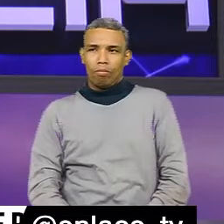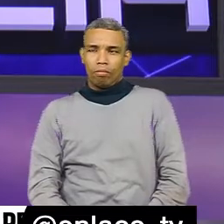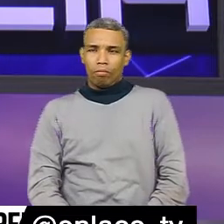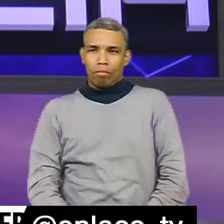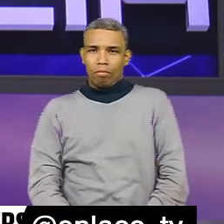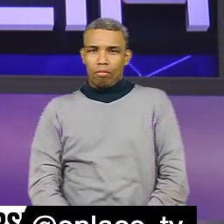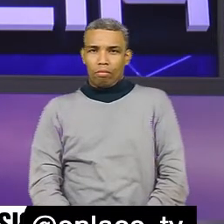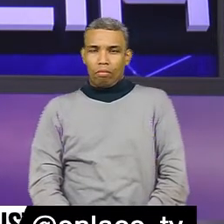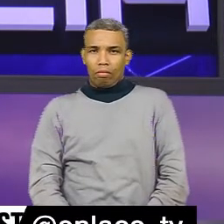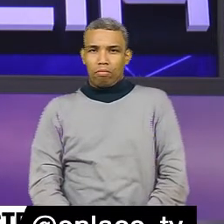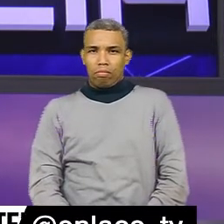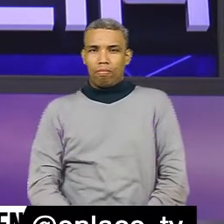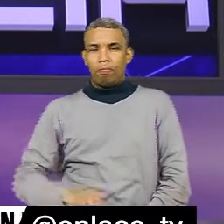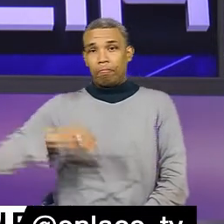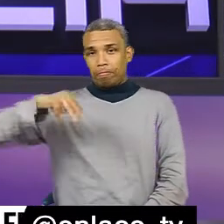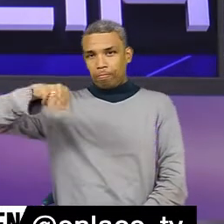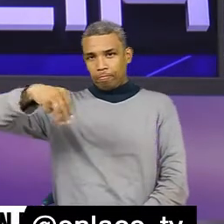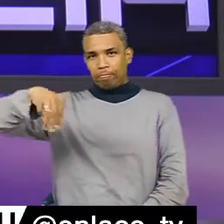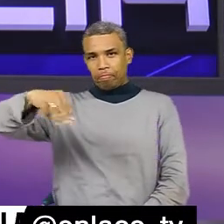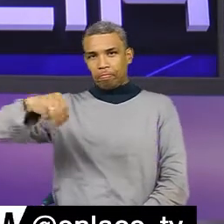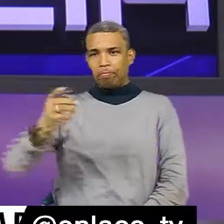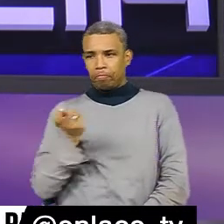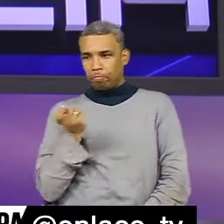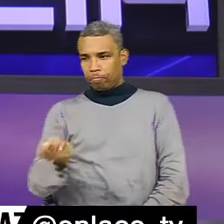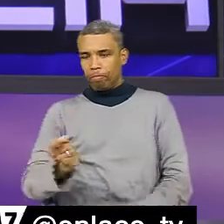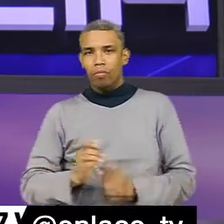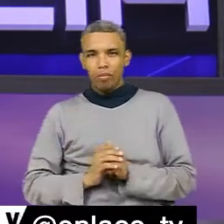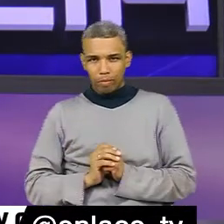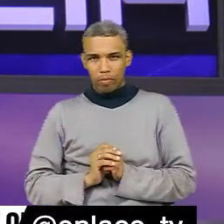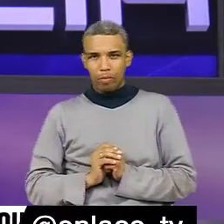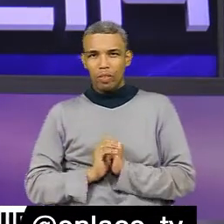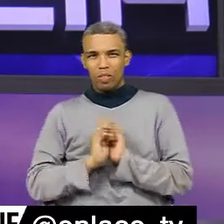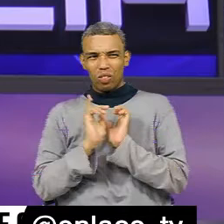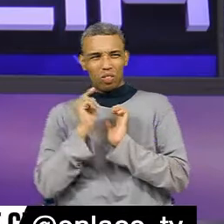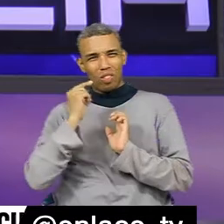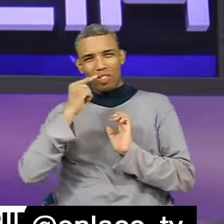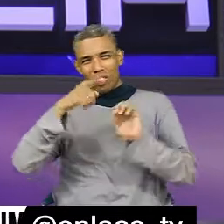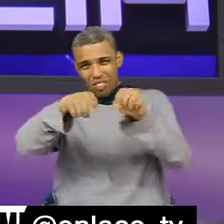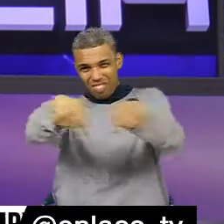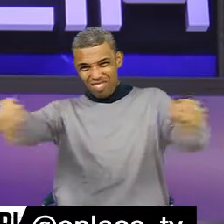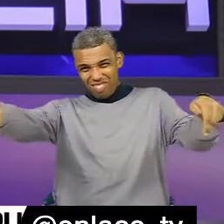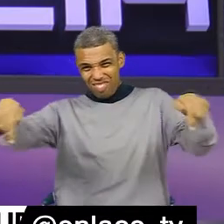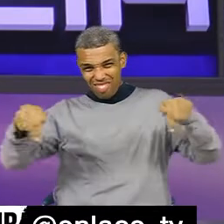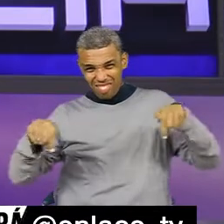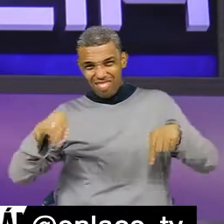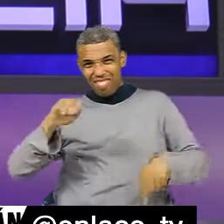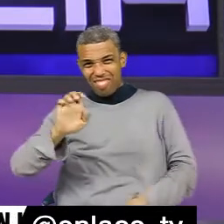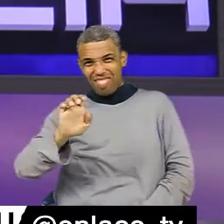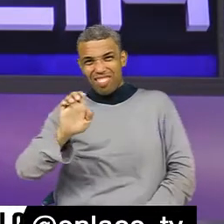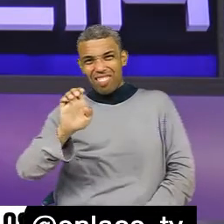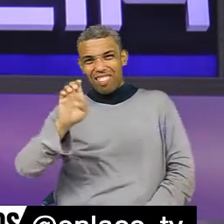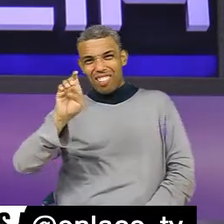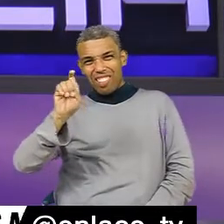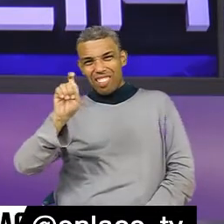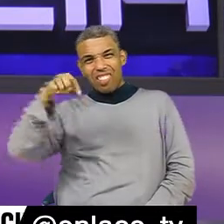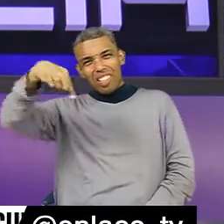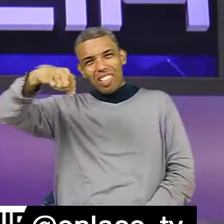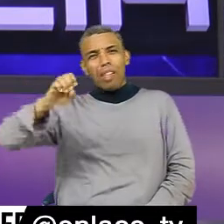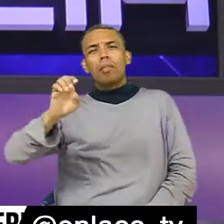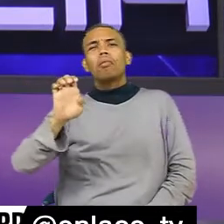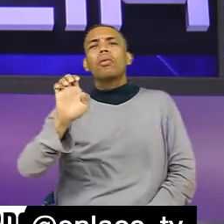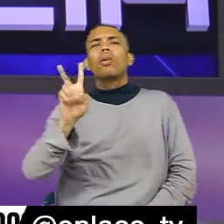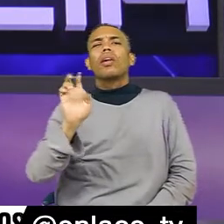Este miércoles 5 de octubre se realizará en Expoeventos el primer Congreso Internacional de Negocios Verdes, alternativas en el